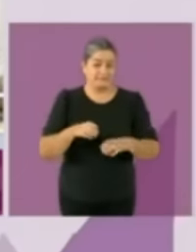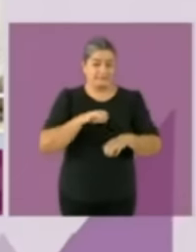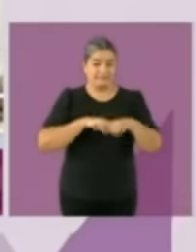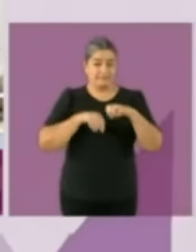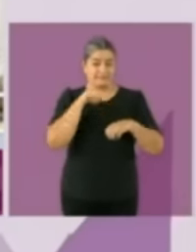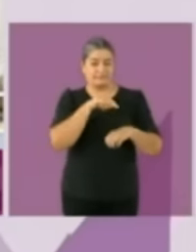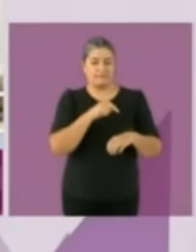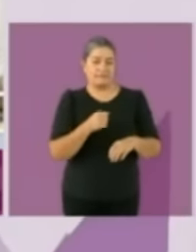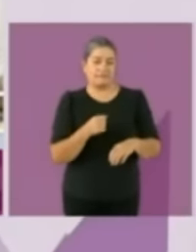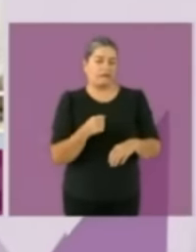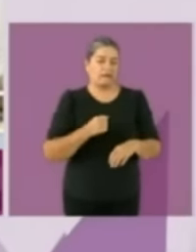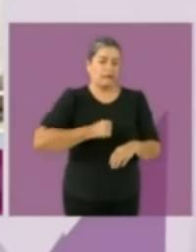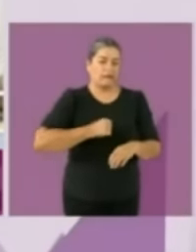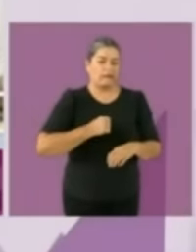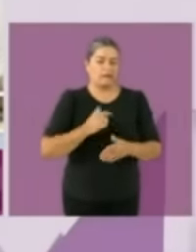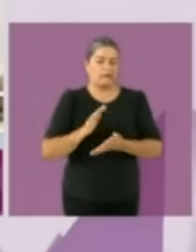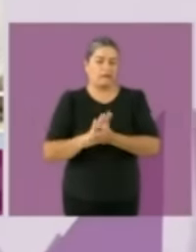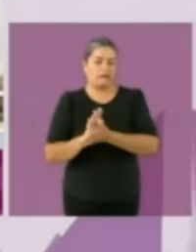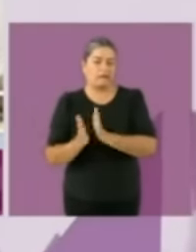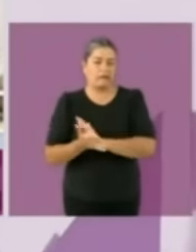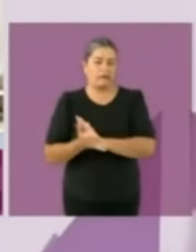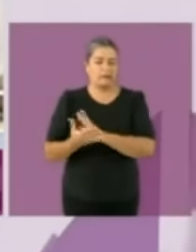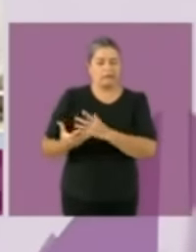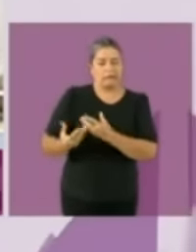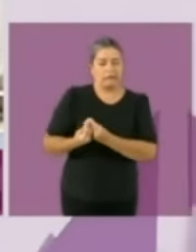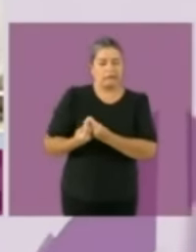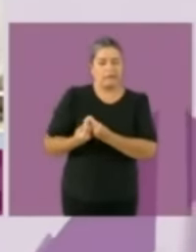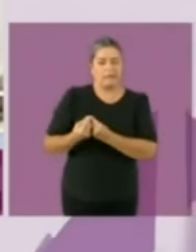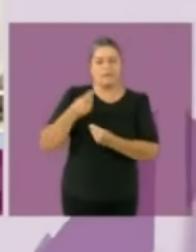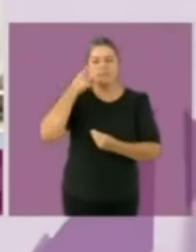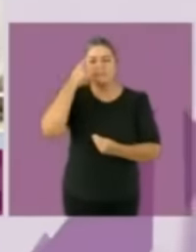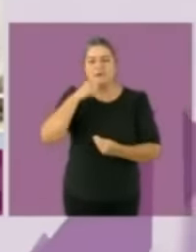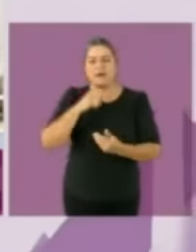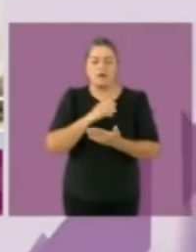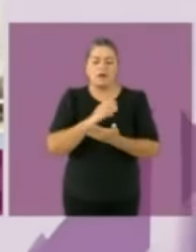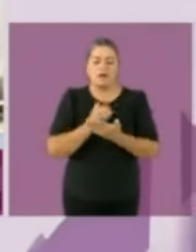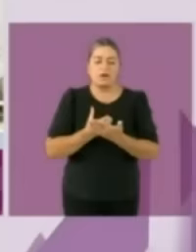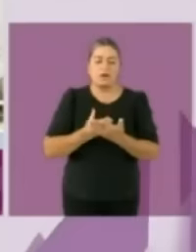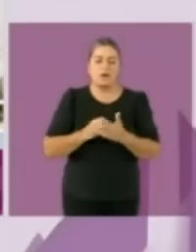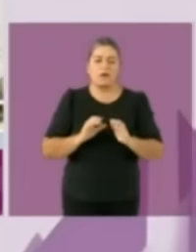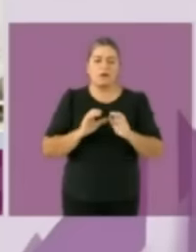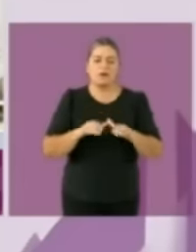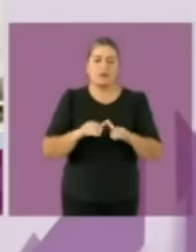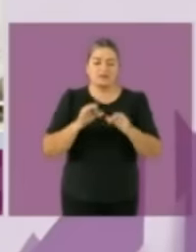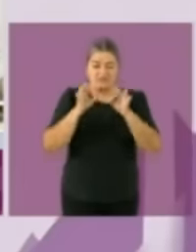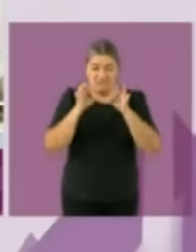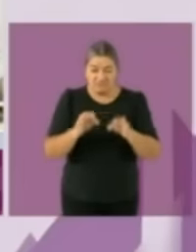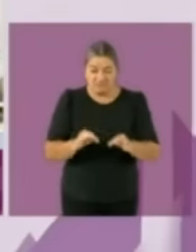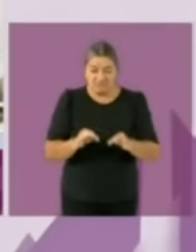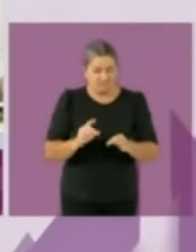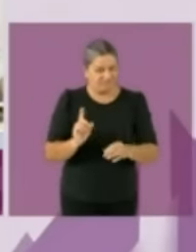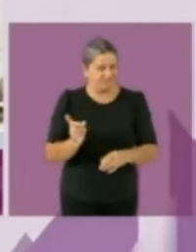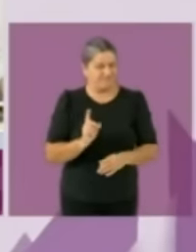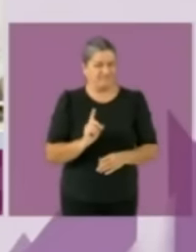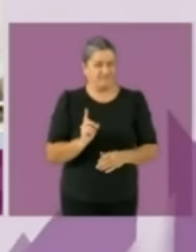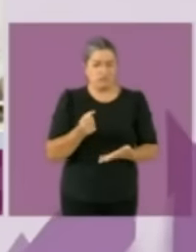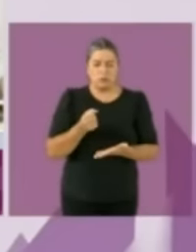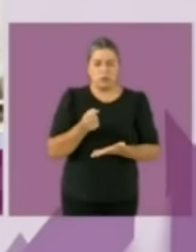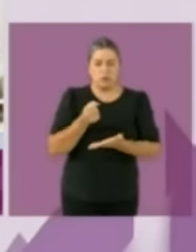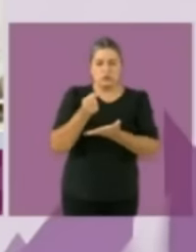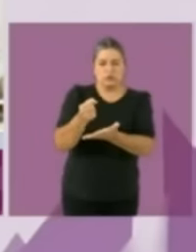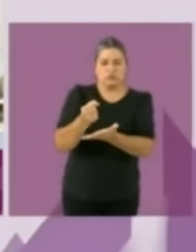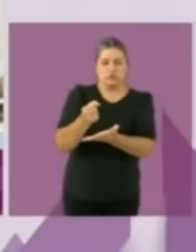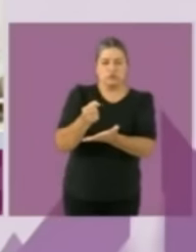plenamente. Intentaba sonreír a veces, pero regresaba a eso. Es que no puede haber sonrisa, es una mueca. Ve